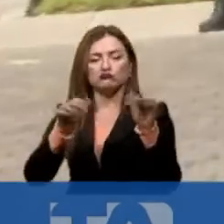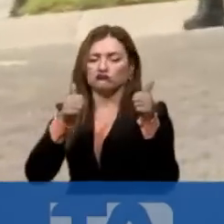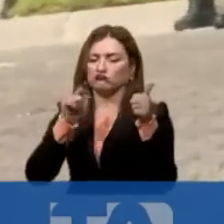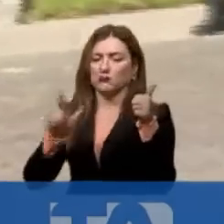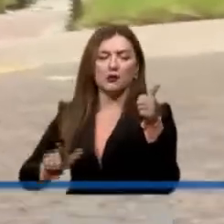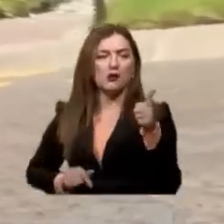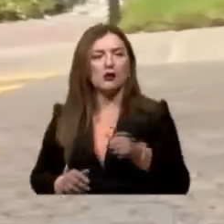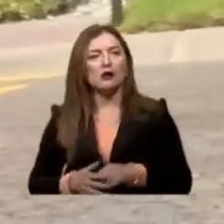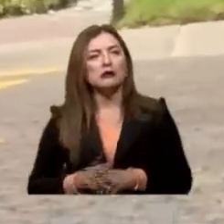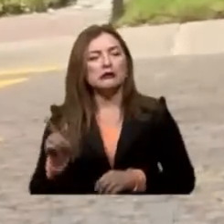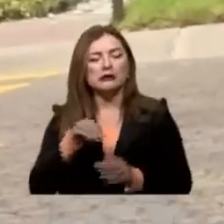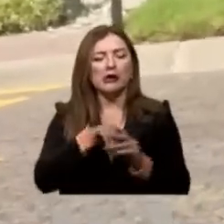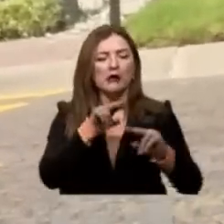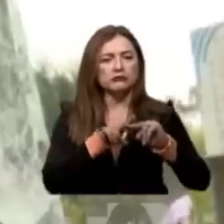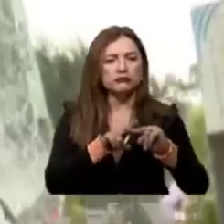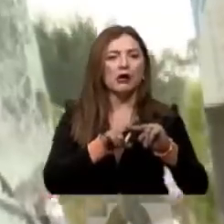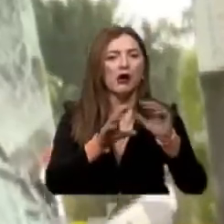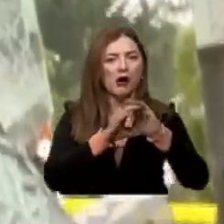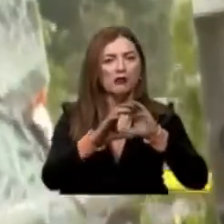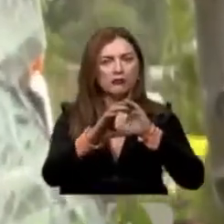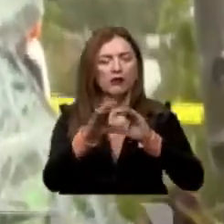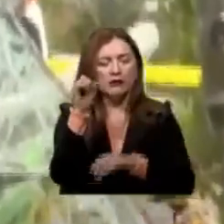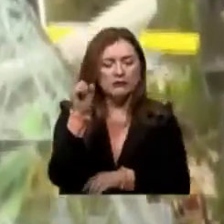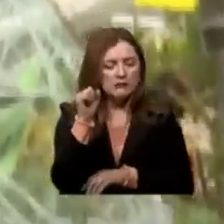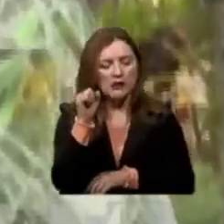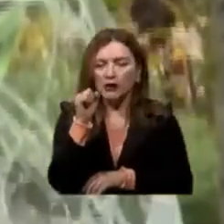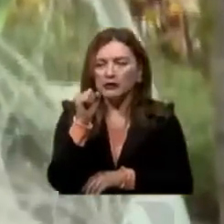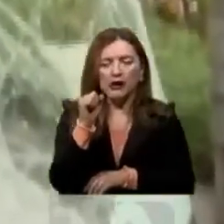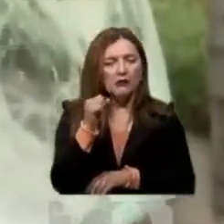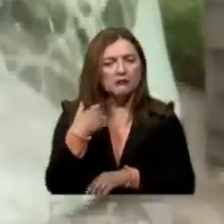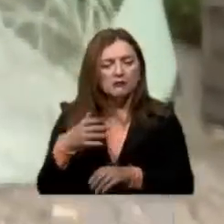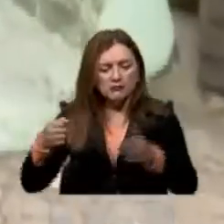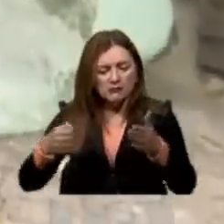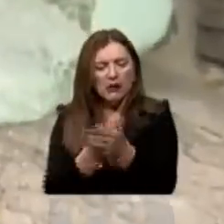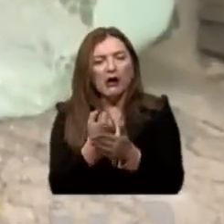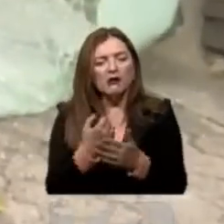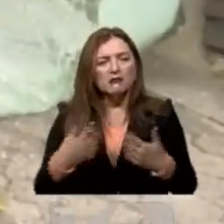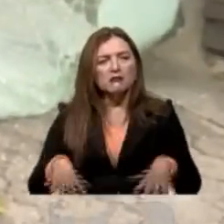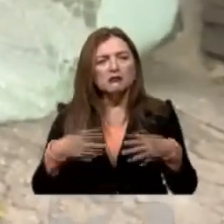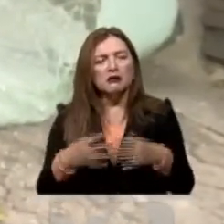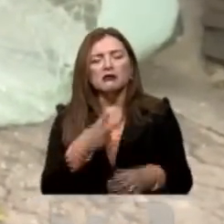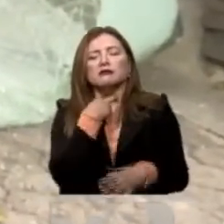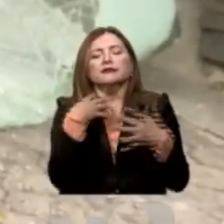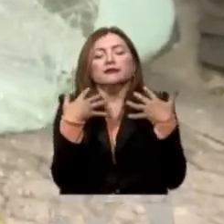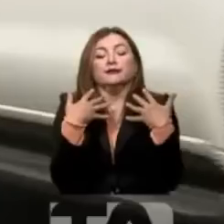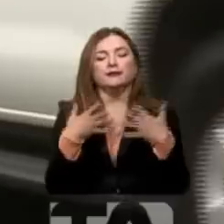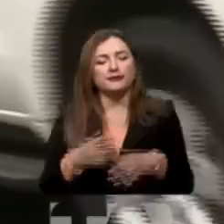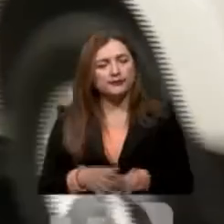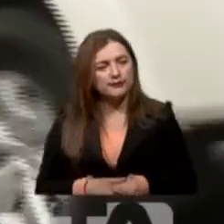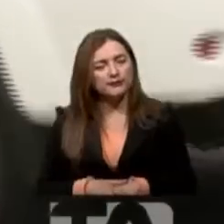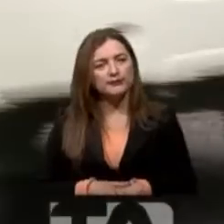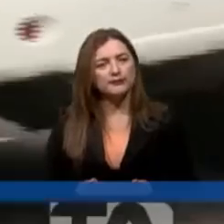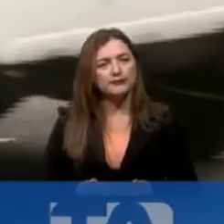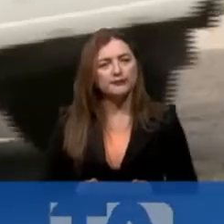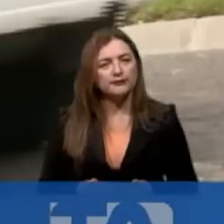estables. Norma Quispe viajaba en el bus en el momento del siniestro. Señala que ella y los demás pasajeros vivieron momentos de pánico. Y